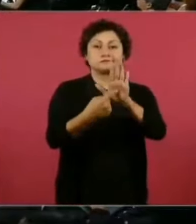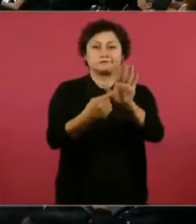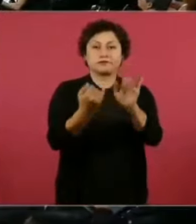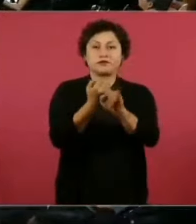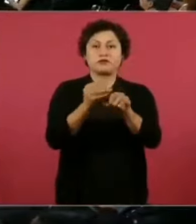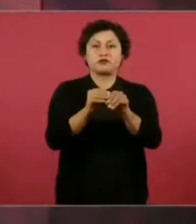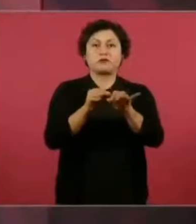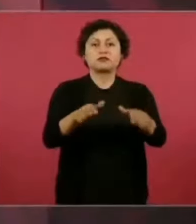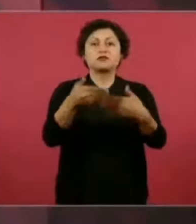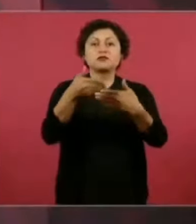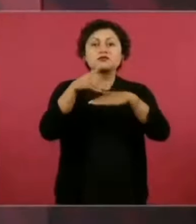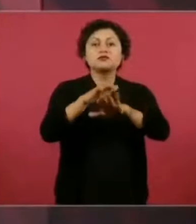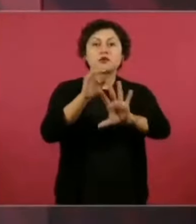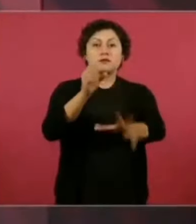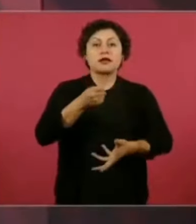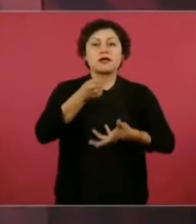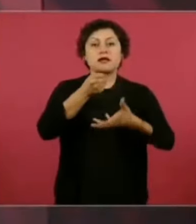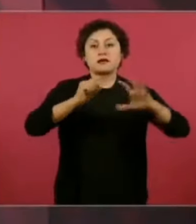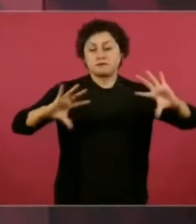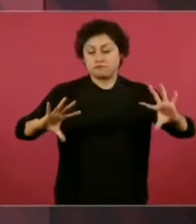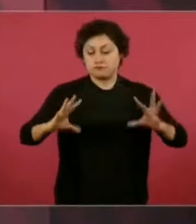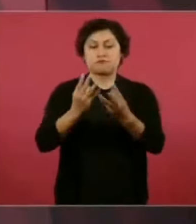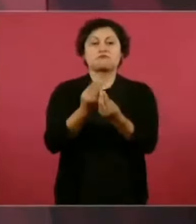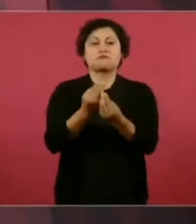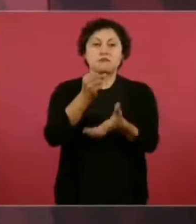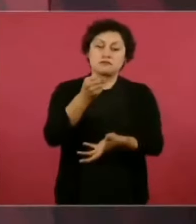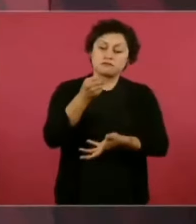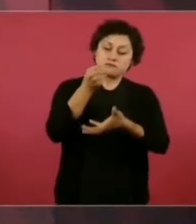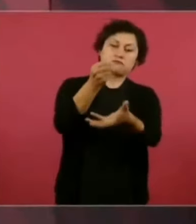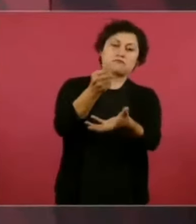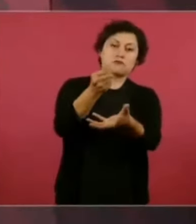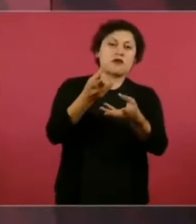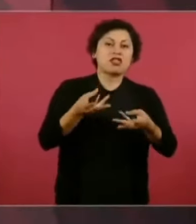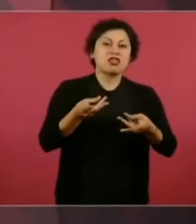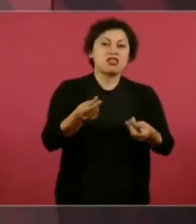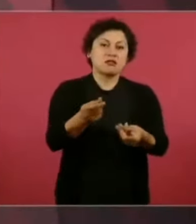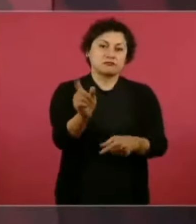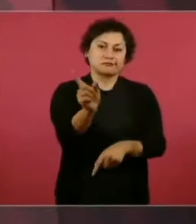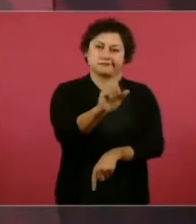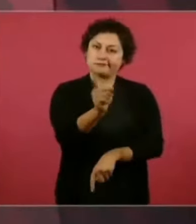invertido, porque no es gasto, es inversión.